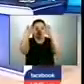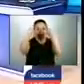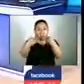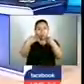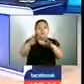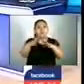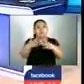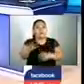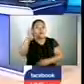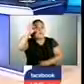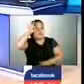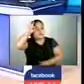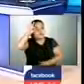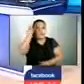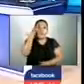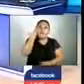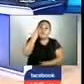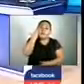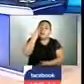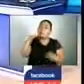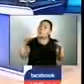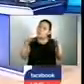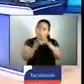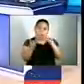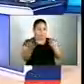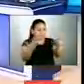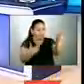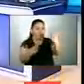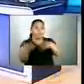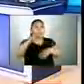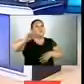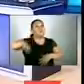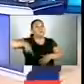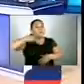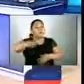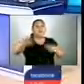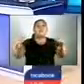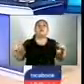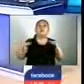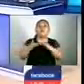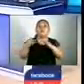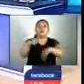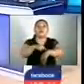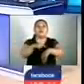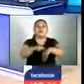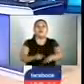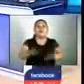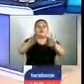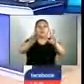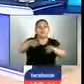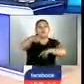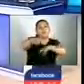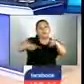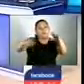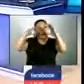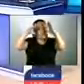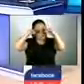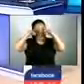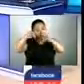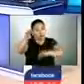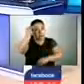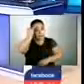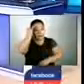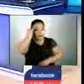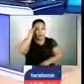través de nuestra transmisión en Facebook y por supuesto les hacemos la invitación para que mañana nos acompañe a partir de las 7 y 30 de la noche recuerde